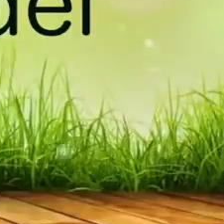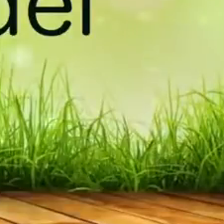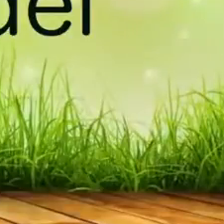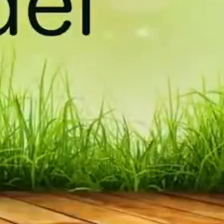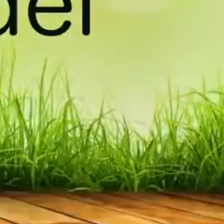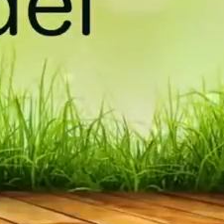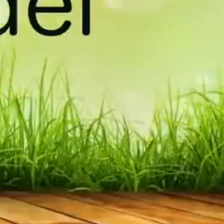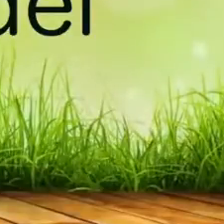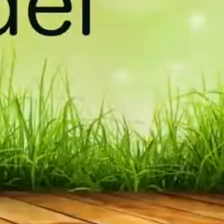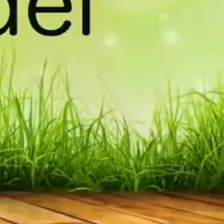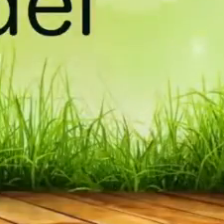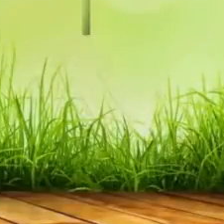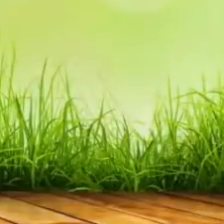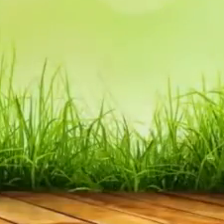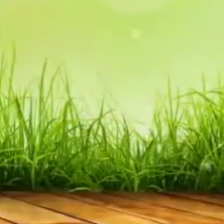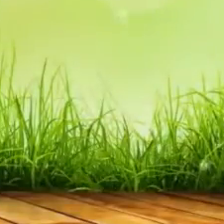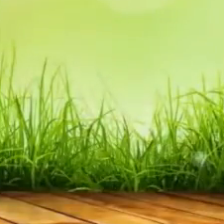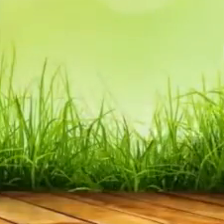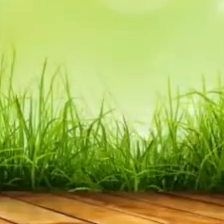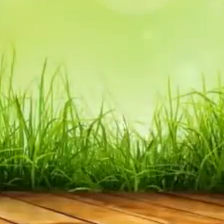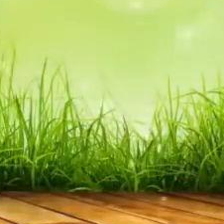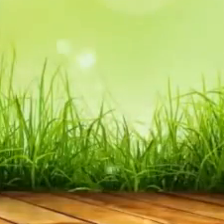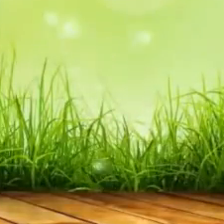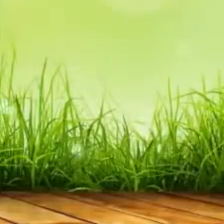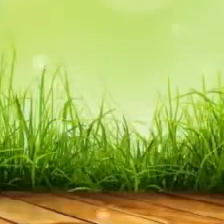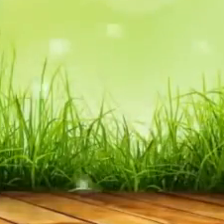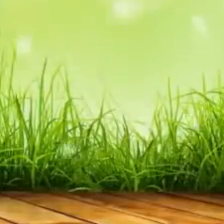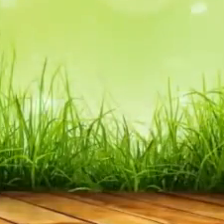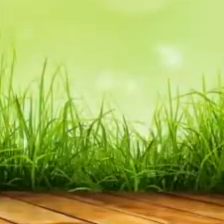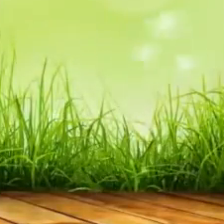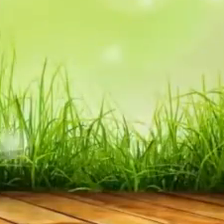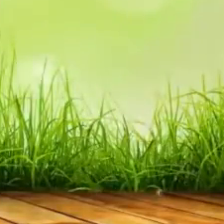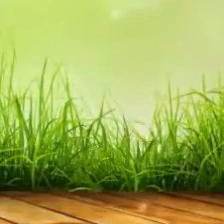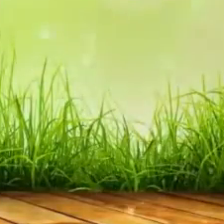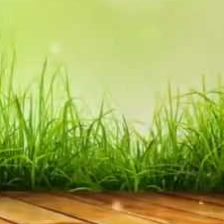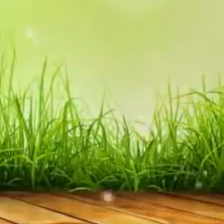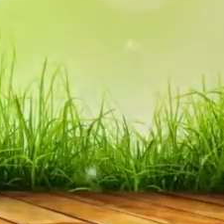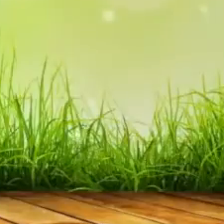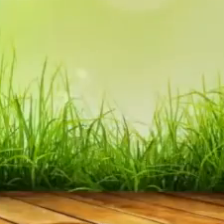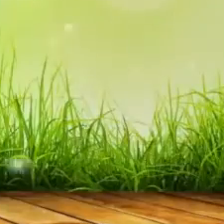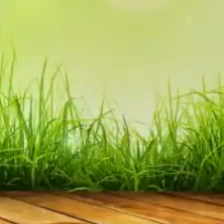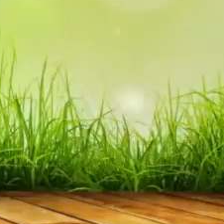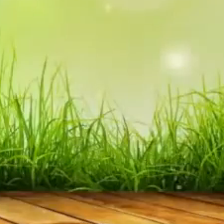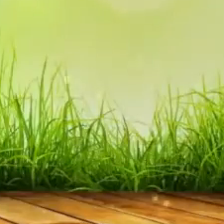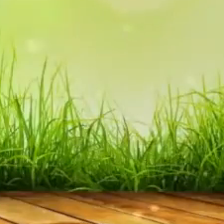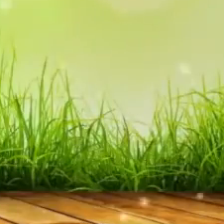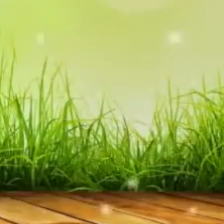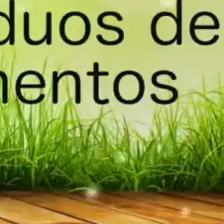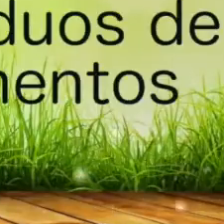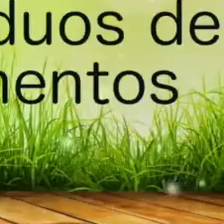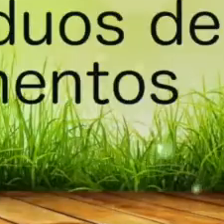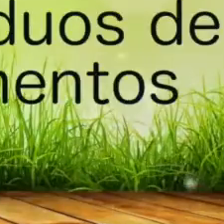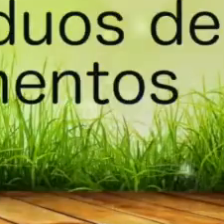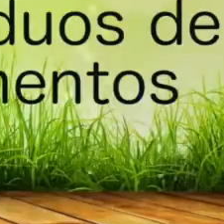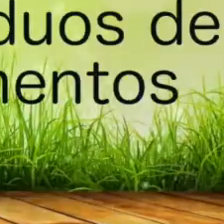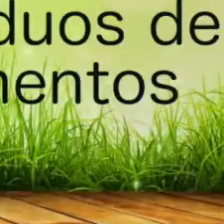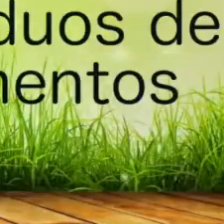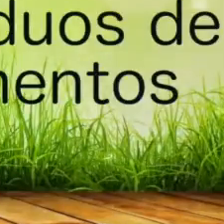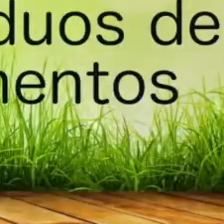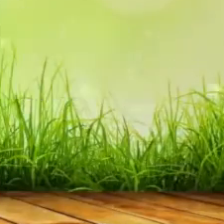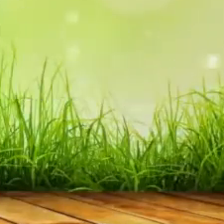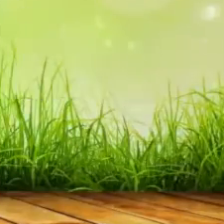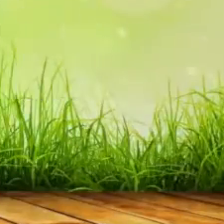la preservación del medio ambiente. En recipiente verde, los residuos ordinarios, papel aluminio, papel carbón, envoltura de mecato y